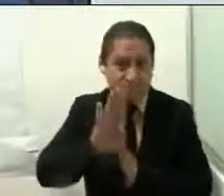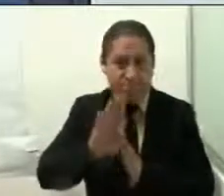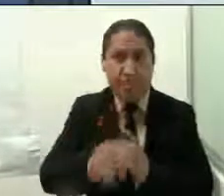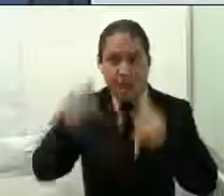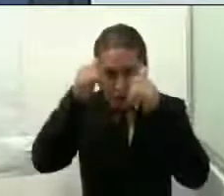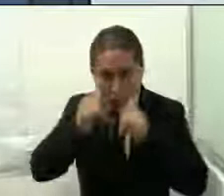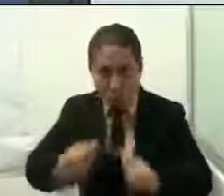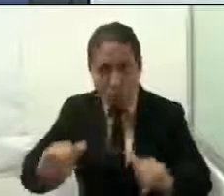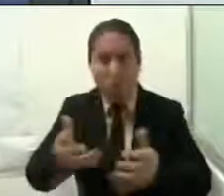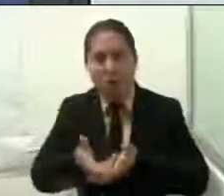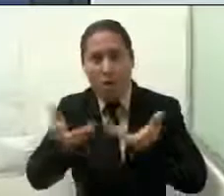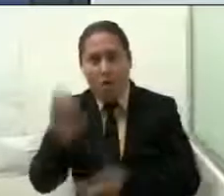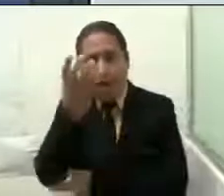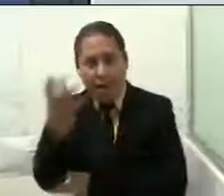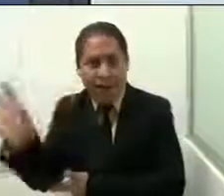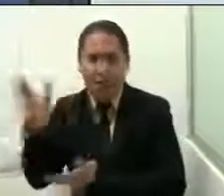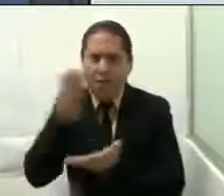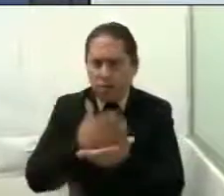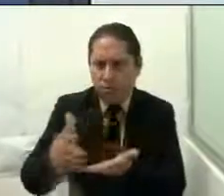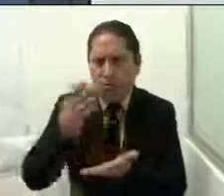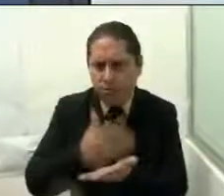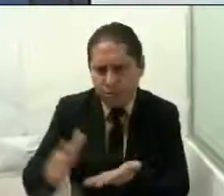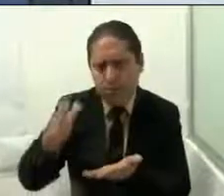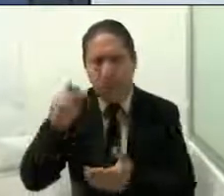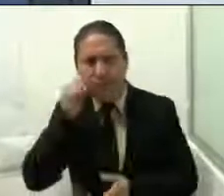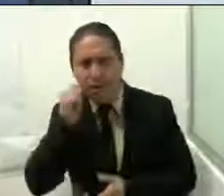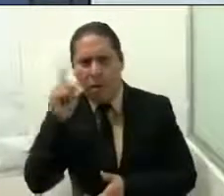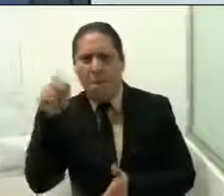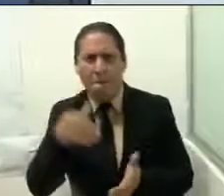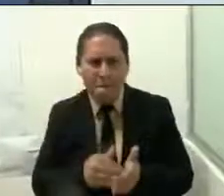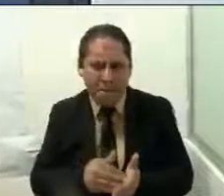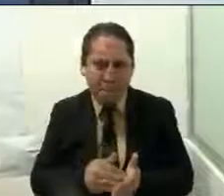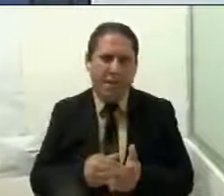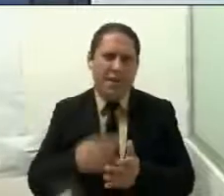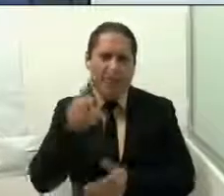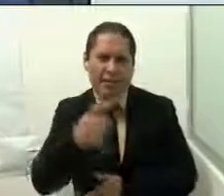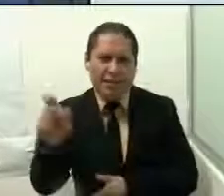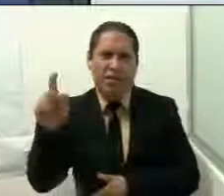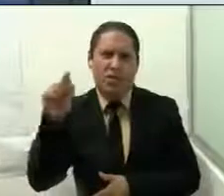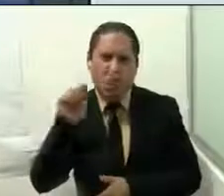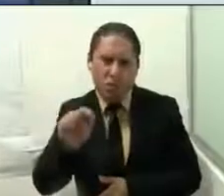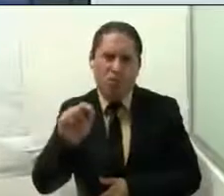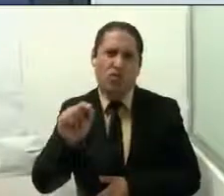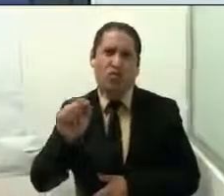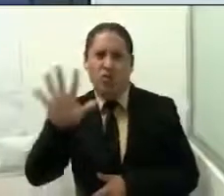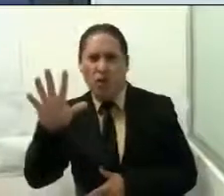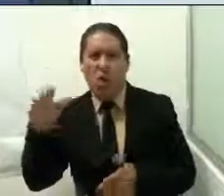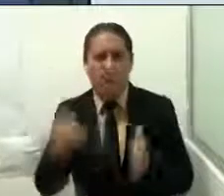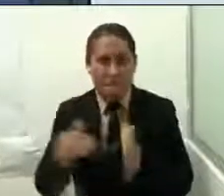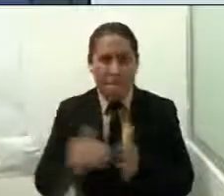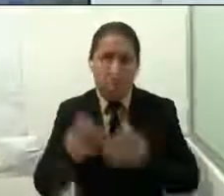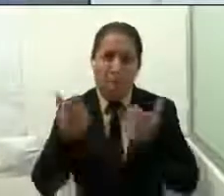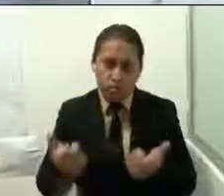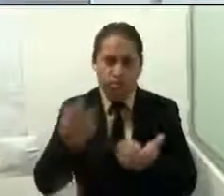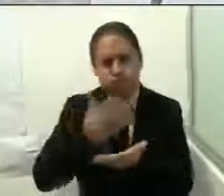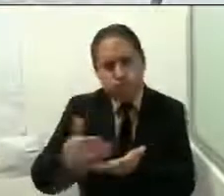se otorgó créditos por mil 190 y 3.5 millones de pesos y en